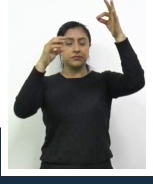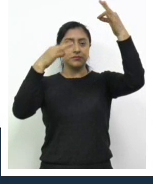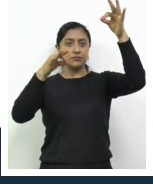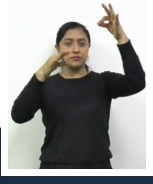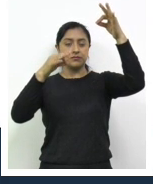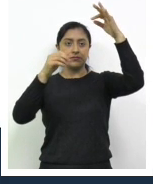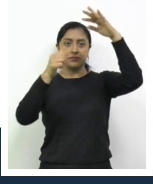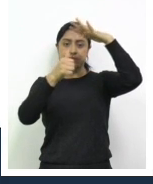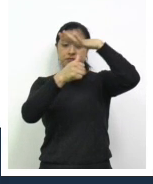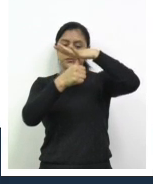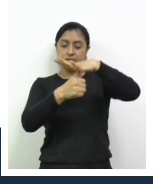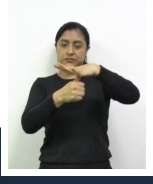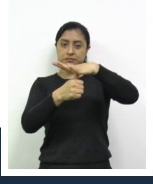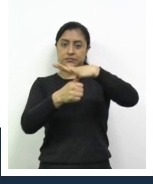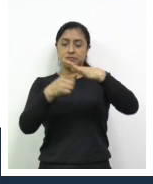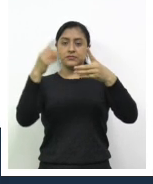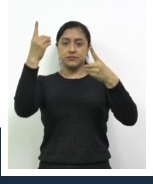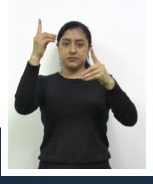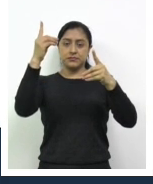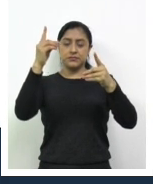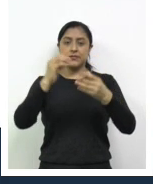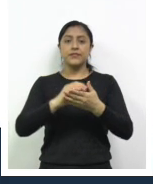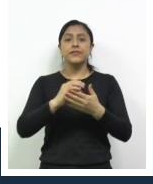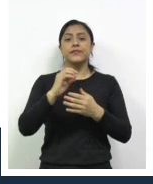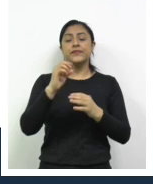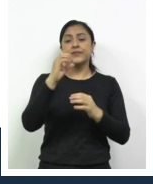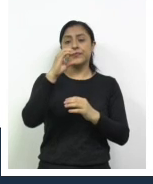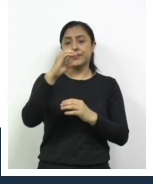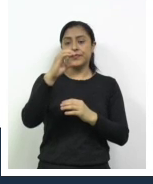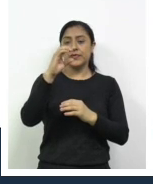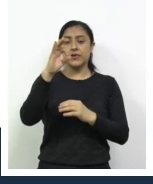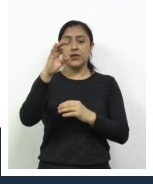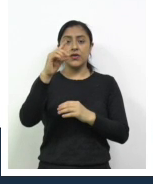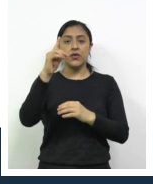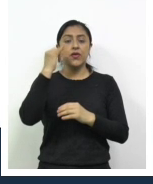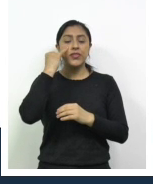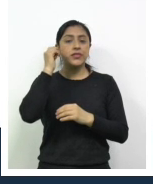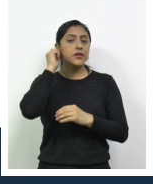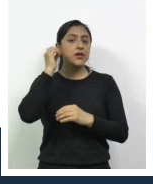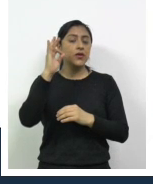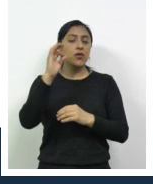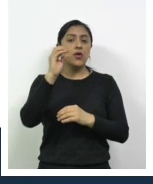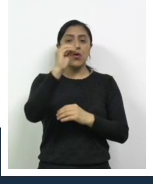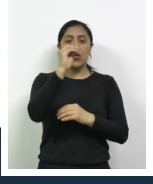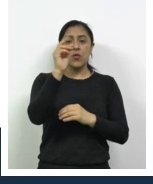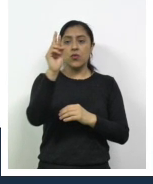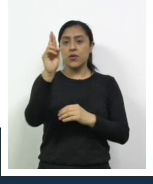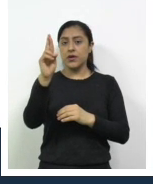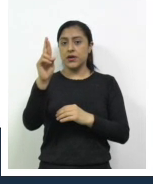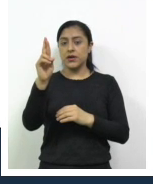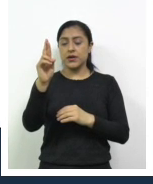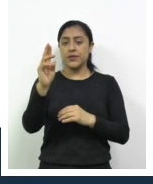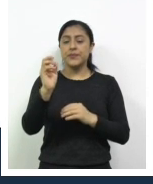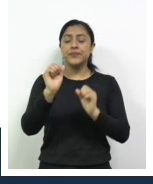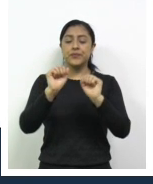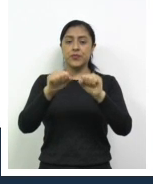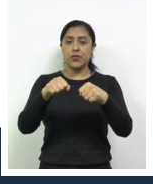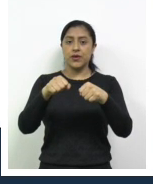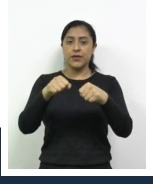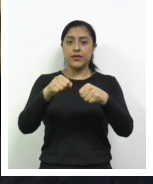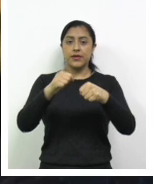asimismo contiene un código de respuesta rápida conocido como código qr con lo cual se puede descargar el documento